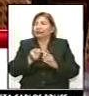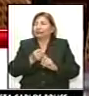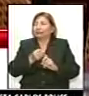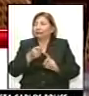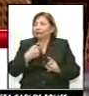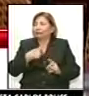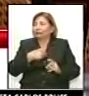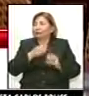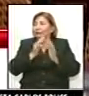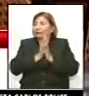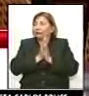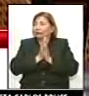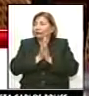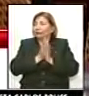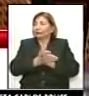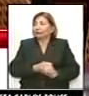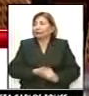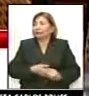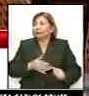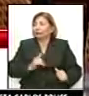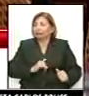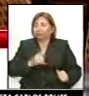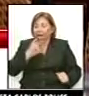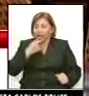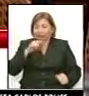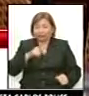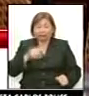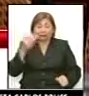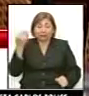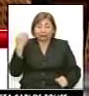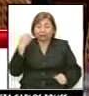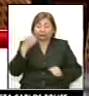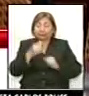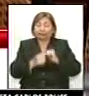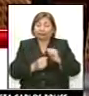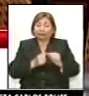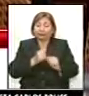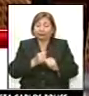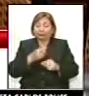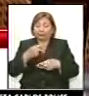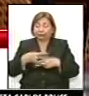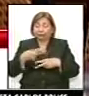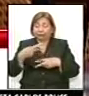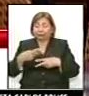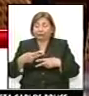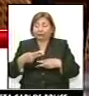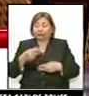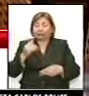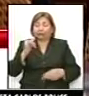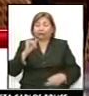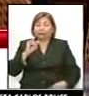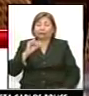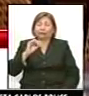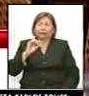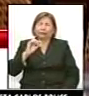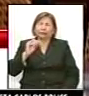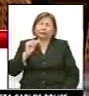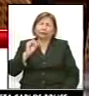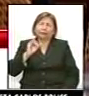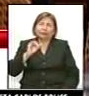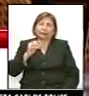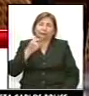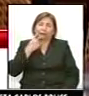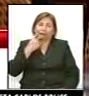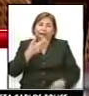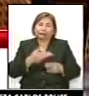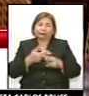ese clamor a ustedes como... Yo he estado el año pasado acá y habló el vecino, el dirigente Eddie García, y también lo hizo a